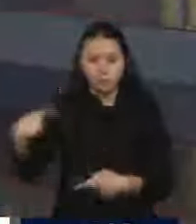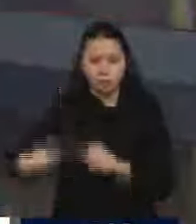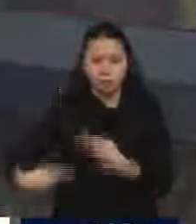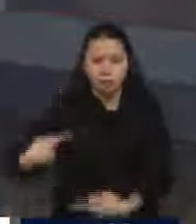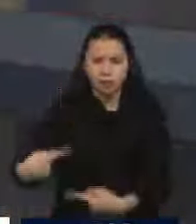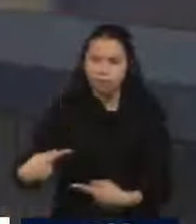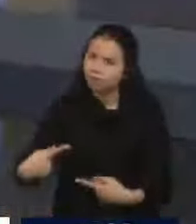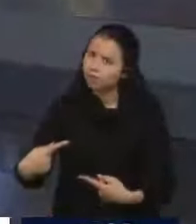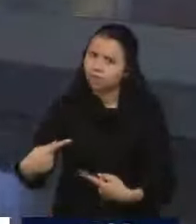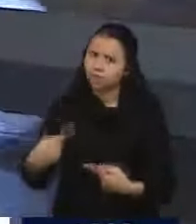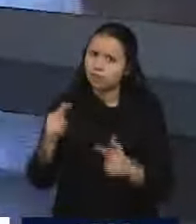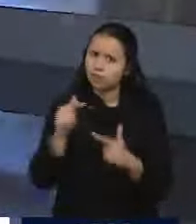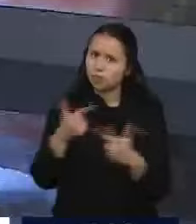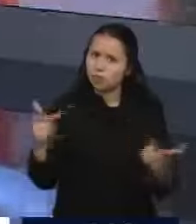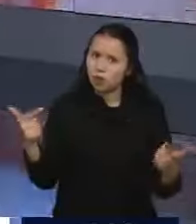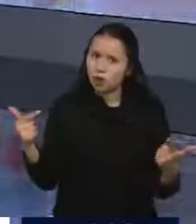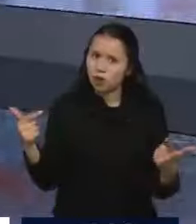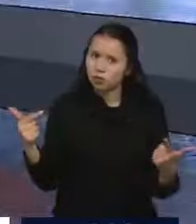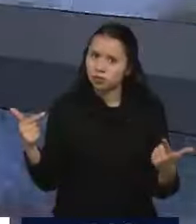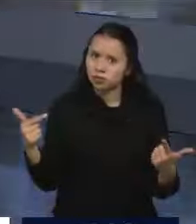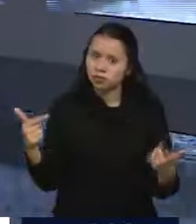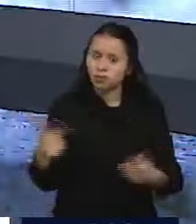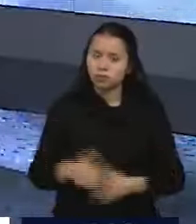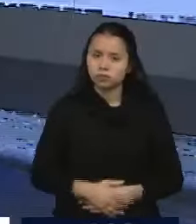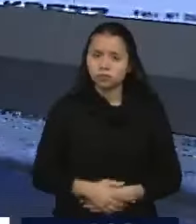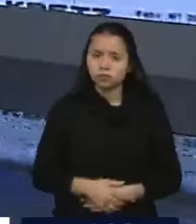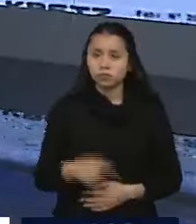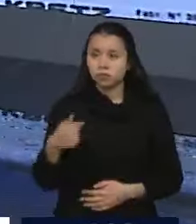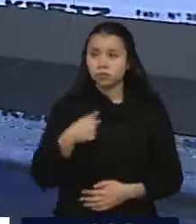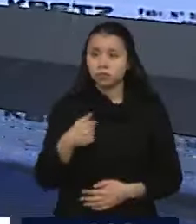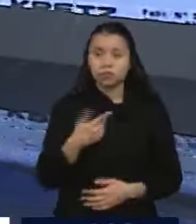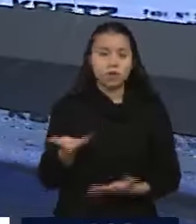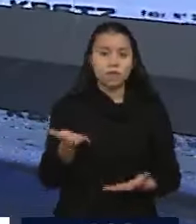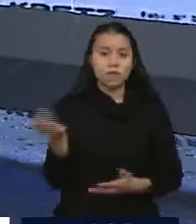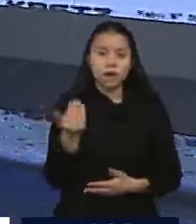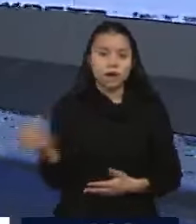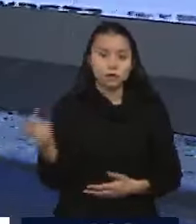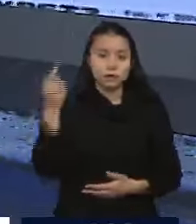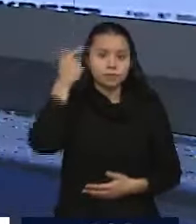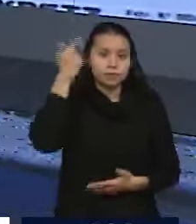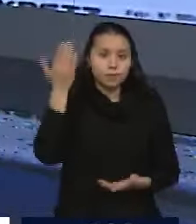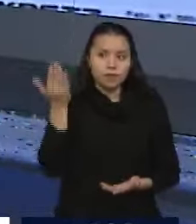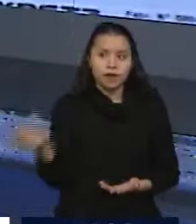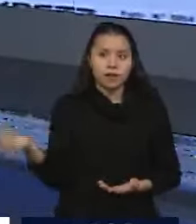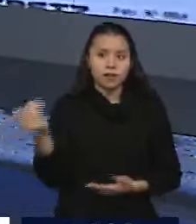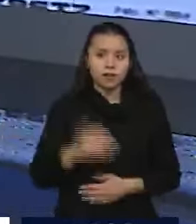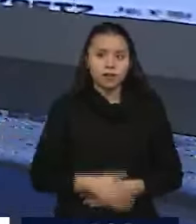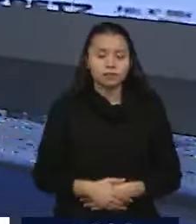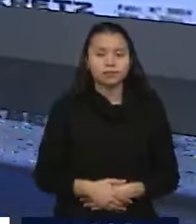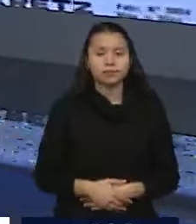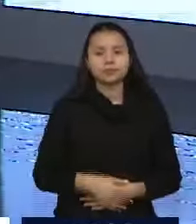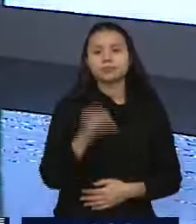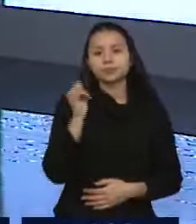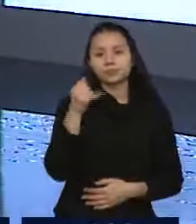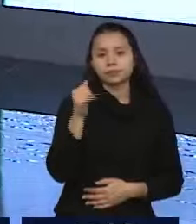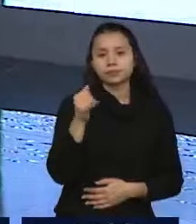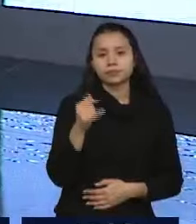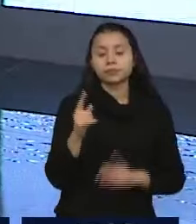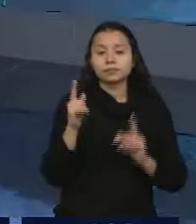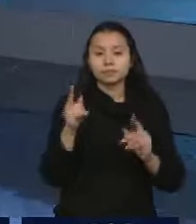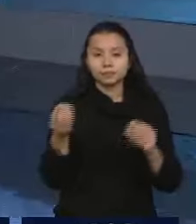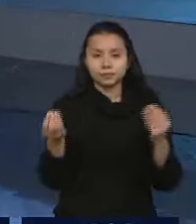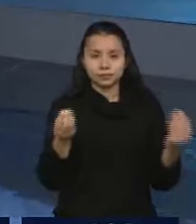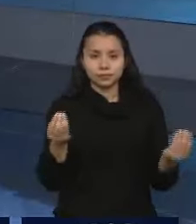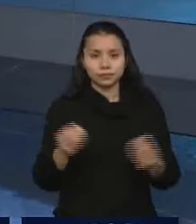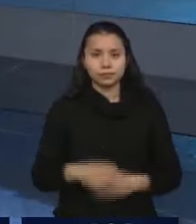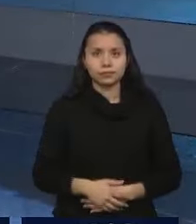apaciguar mis expectativas respecto de mis necesidades. Bueno, tiene mucho que ver con esto y no solamente con la visión o la evaluación que